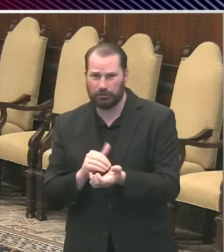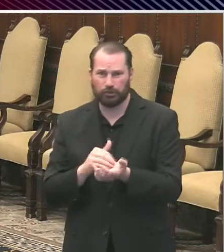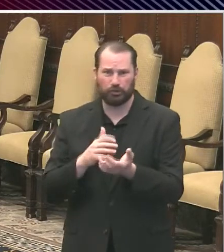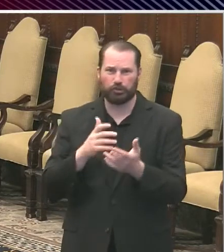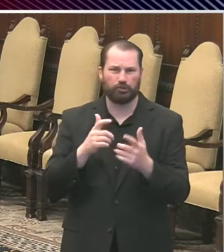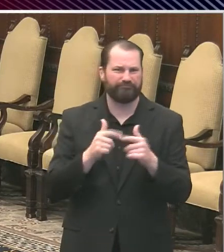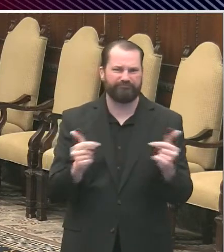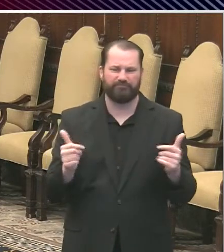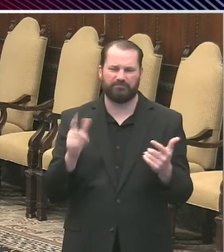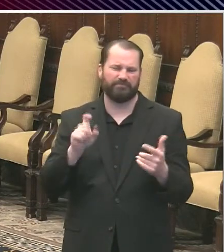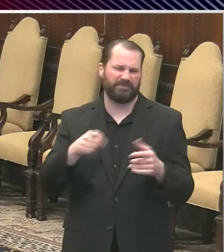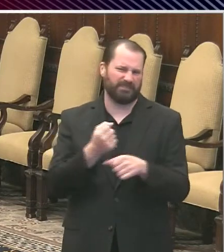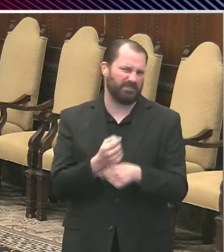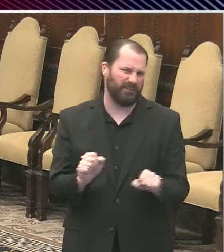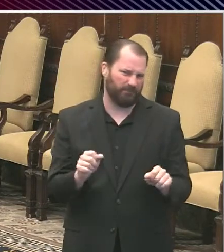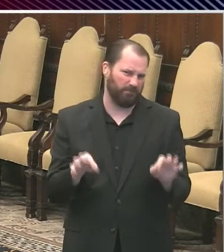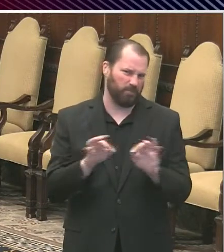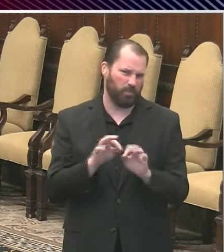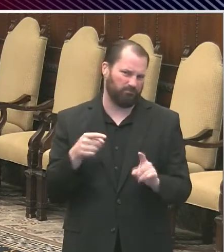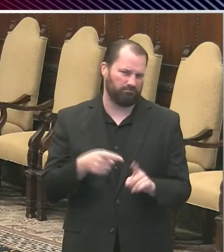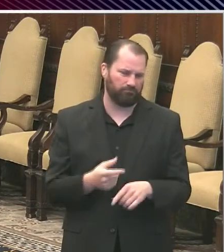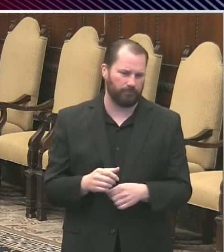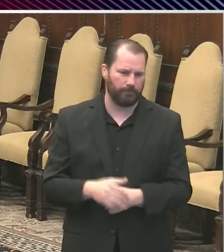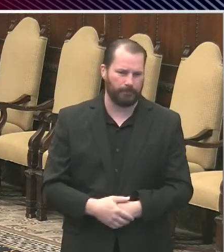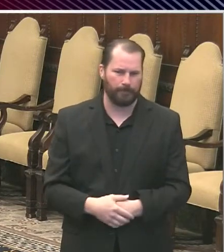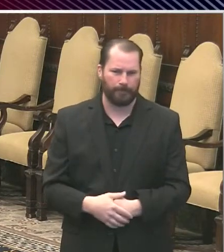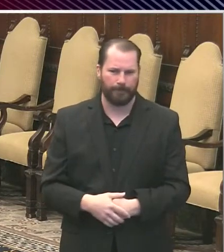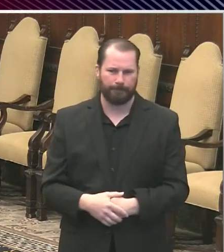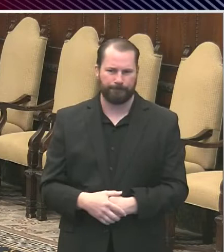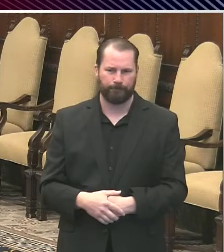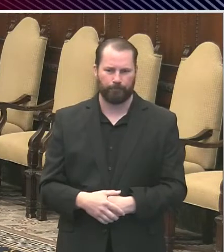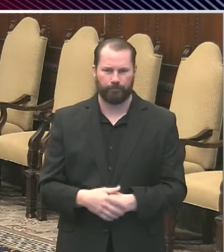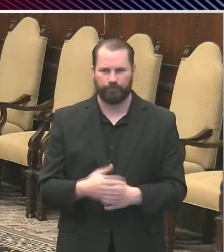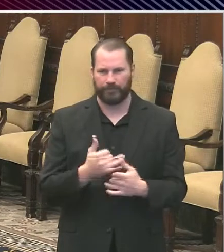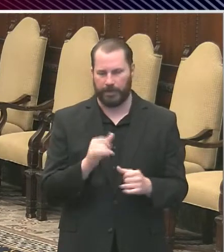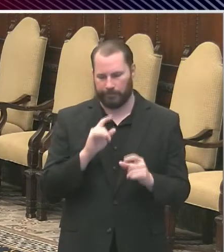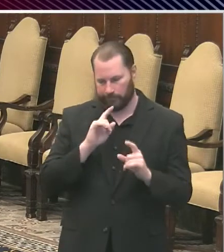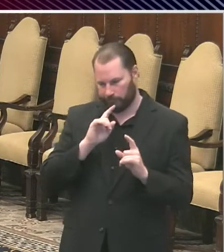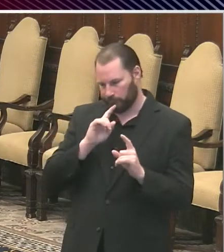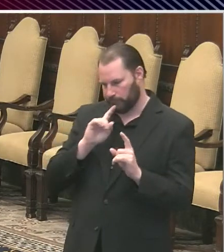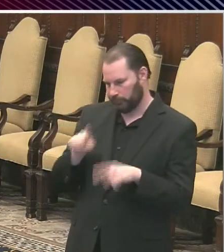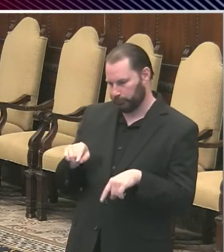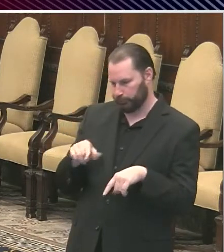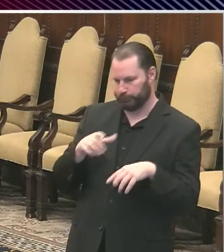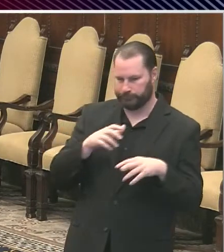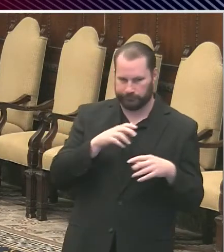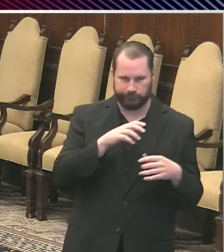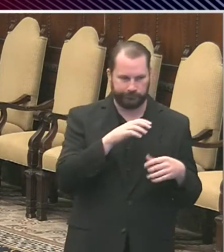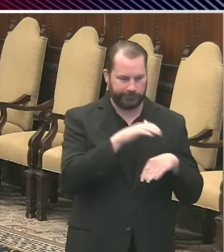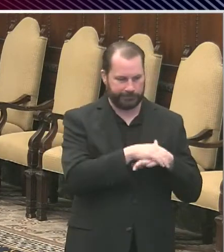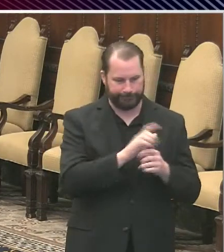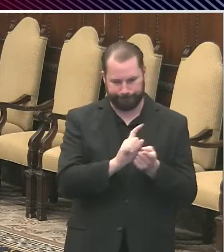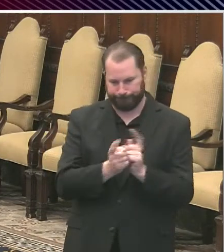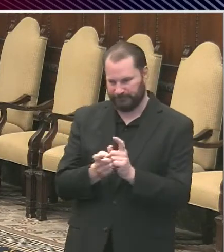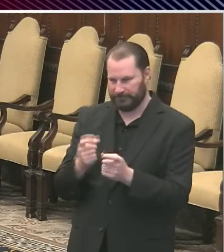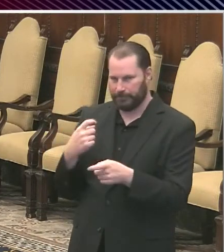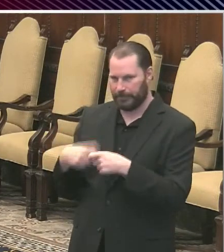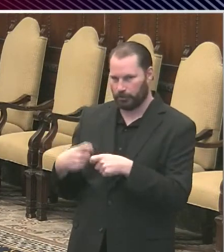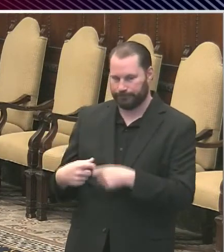estamos teniendo todavía. Nosotros vamos a empezar a conversar sobre la revisión del presupuesto el día 1 de mayo y obviamente